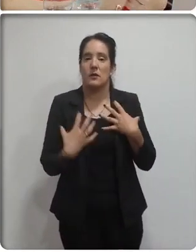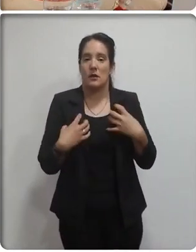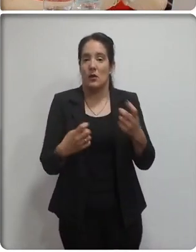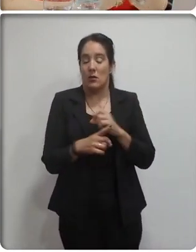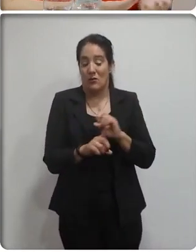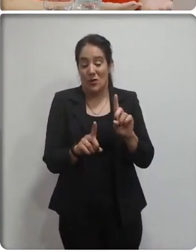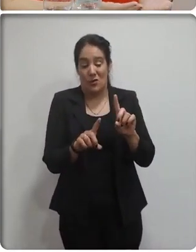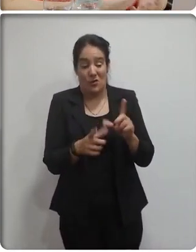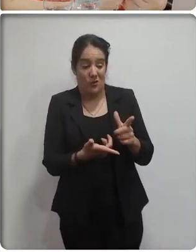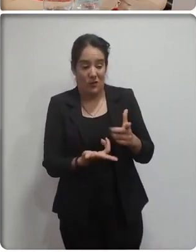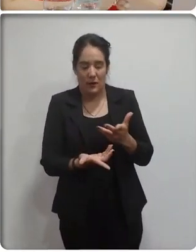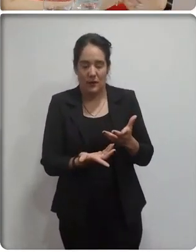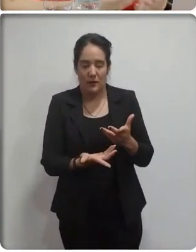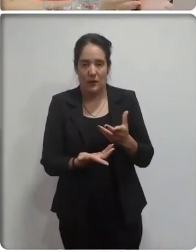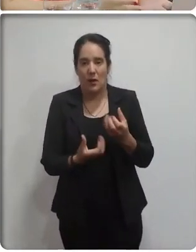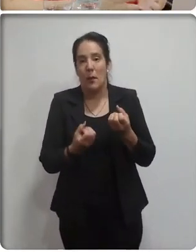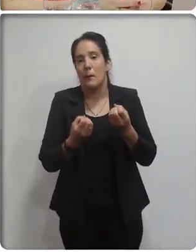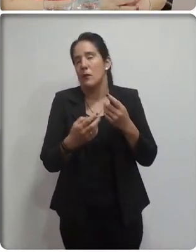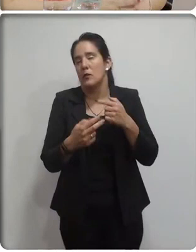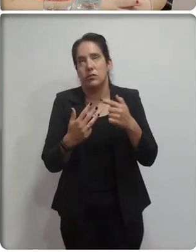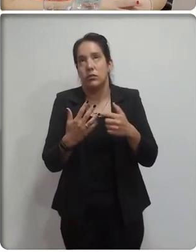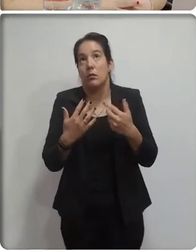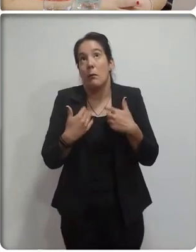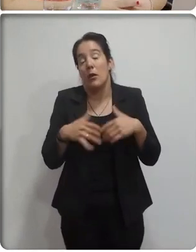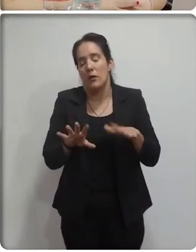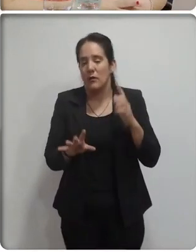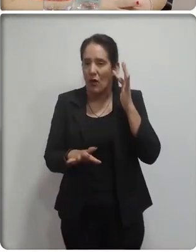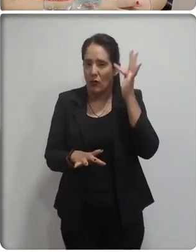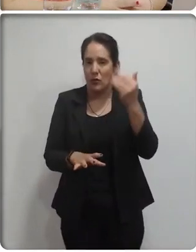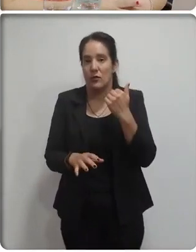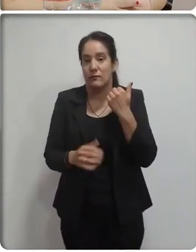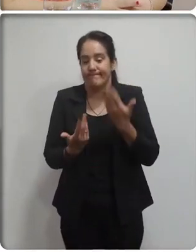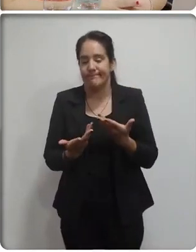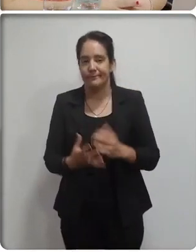necesita, en fin, por lo que sea.